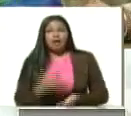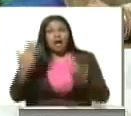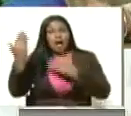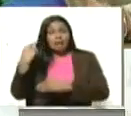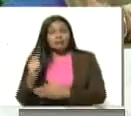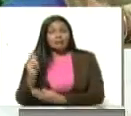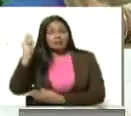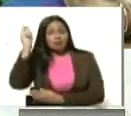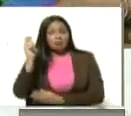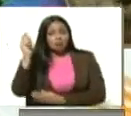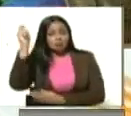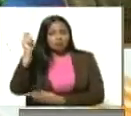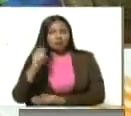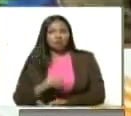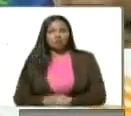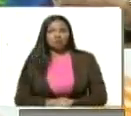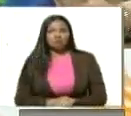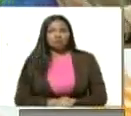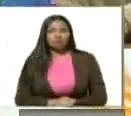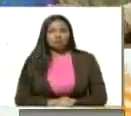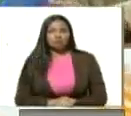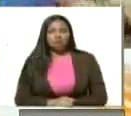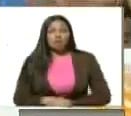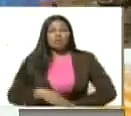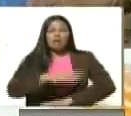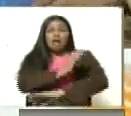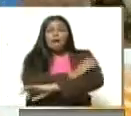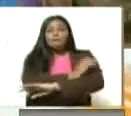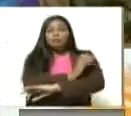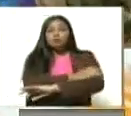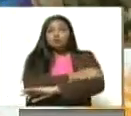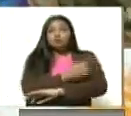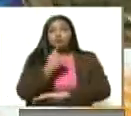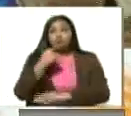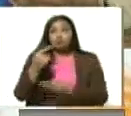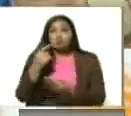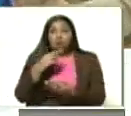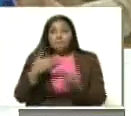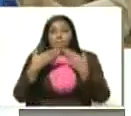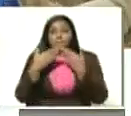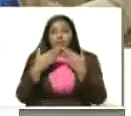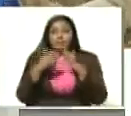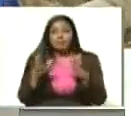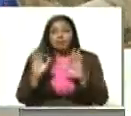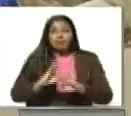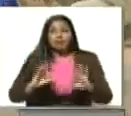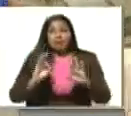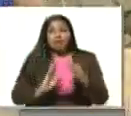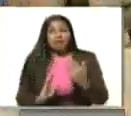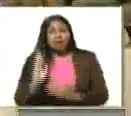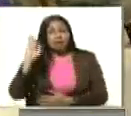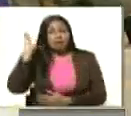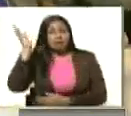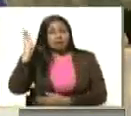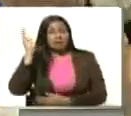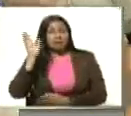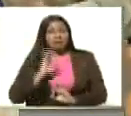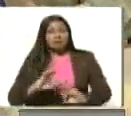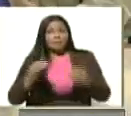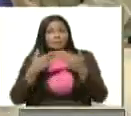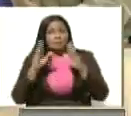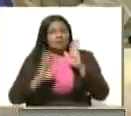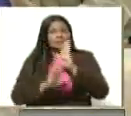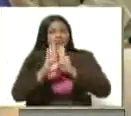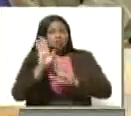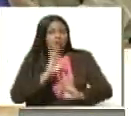diputada de la corriente de la derecha, a la cual no le permitieron ningún tipo de legislación, no le permitieron